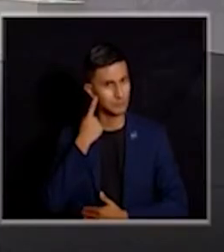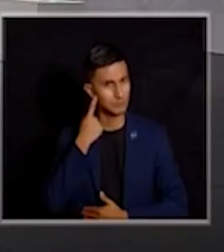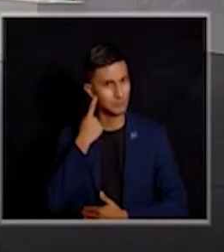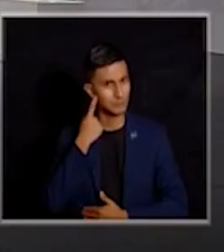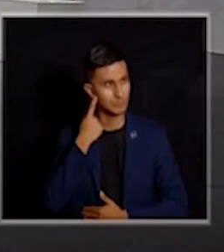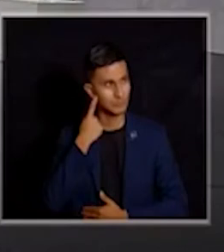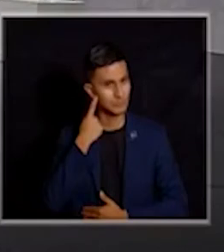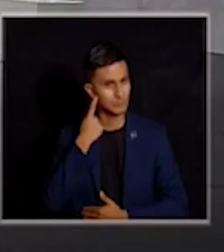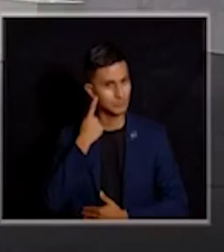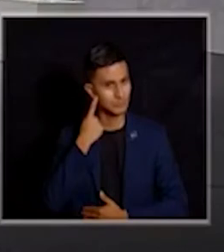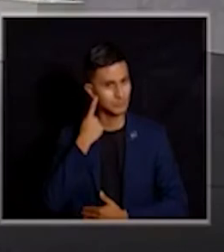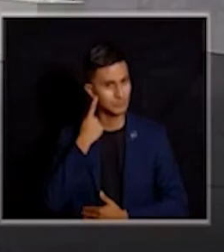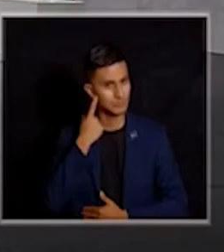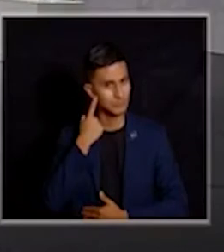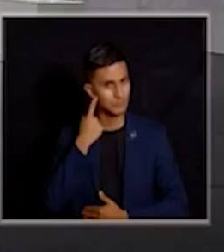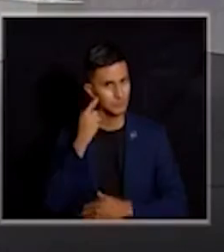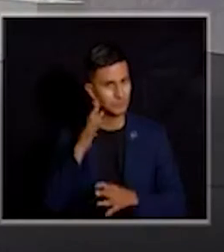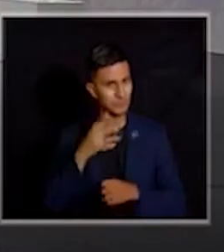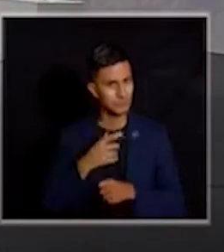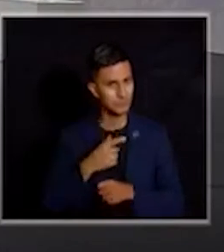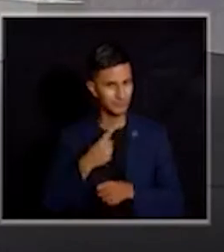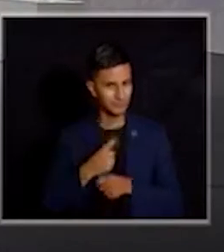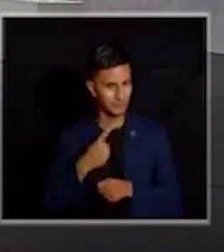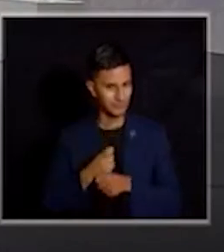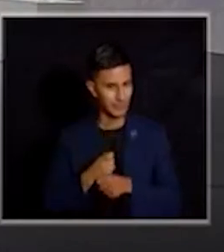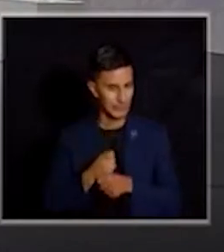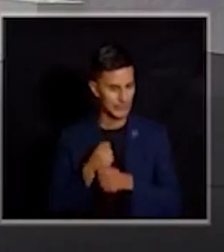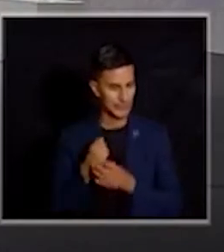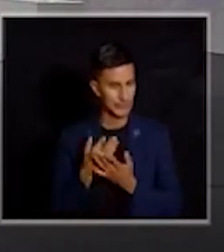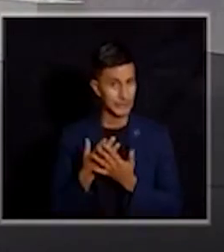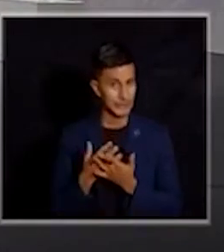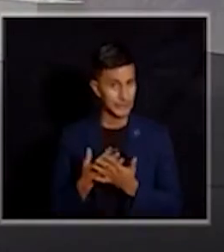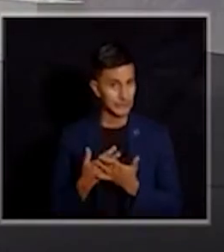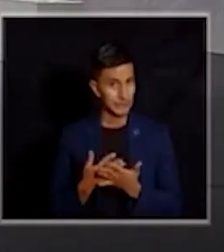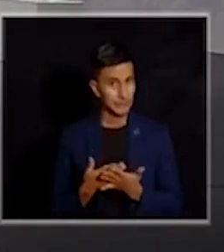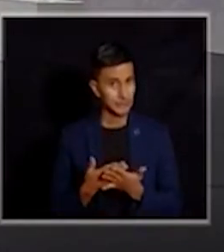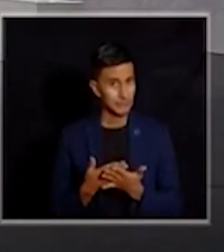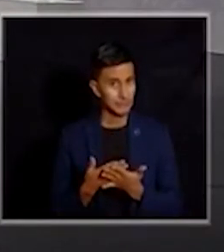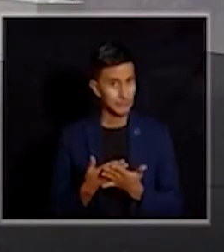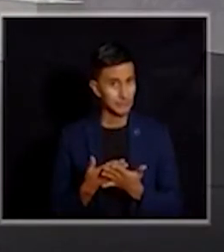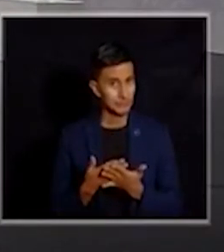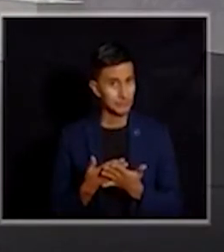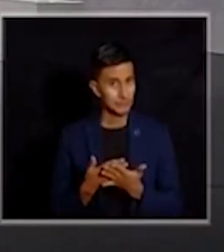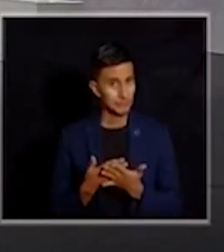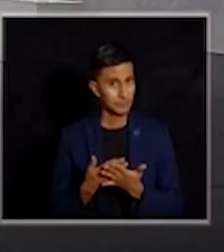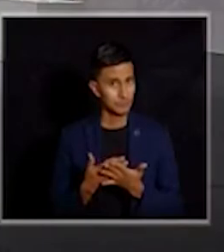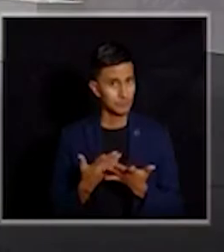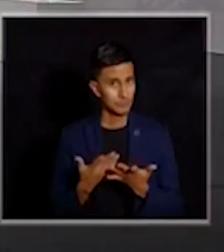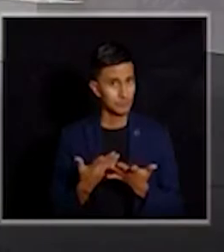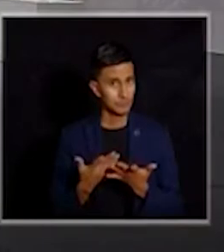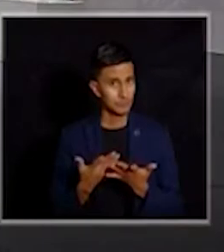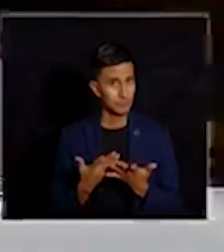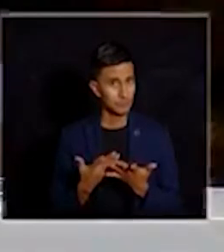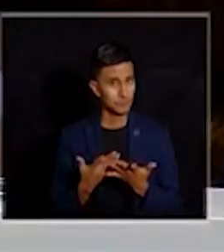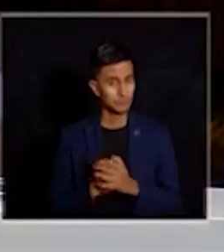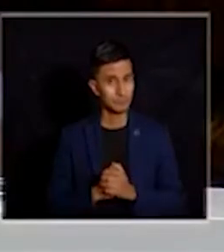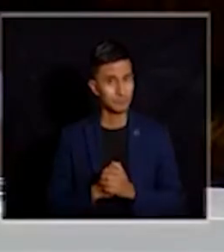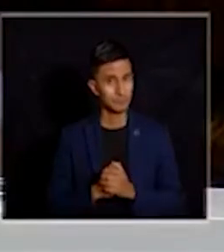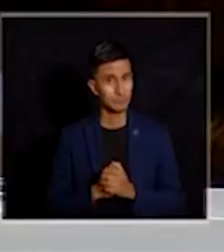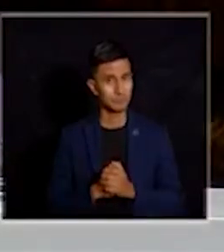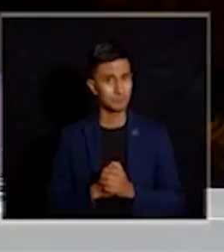esperaremos que la elaboración de la vacuna y la